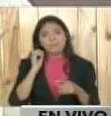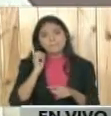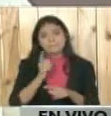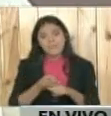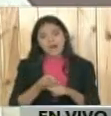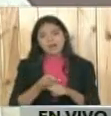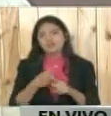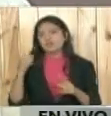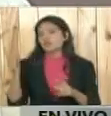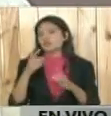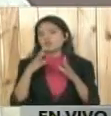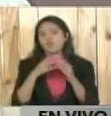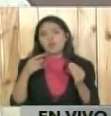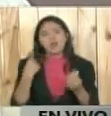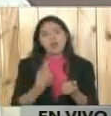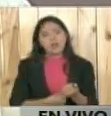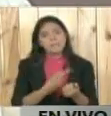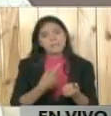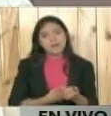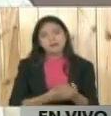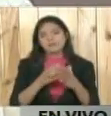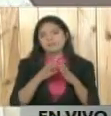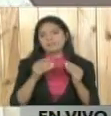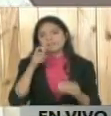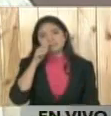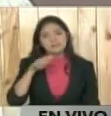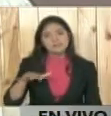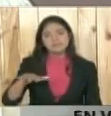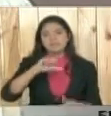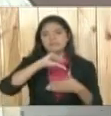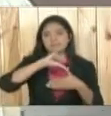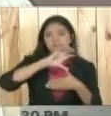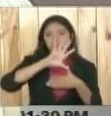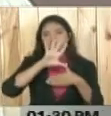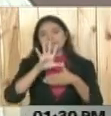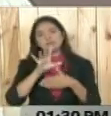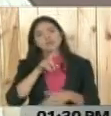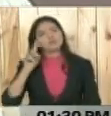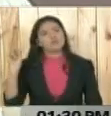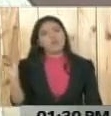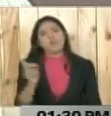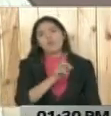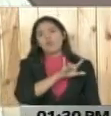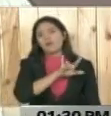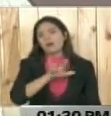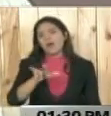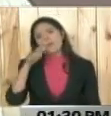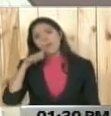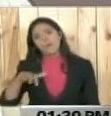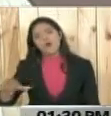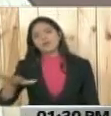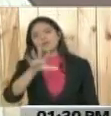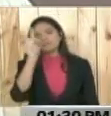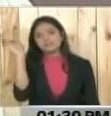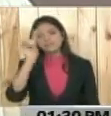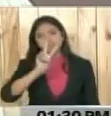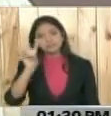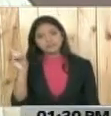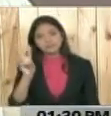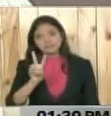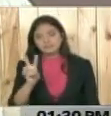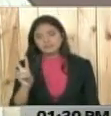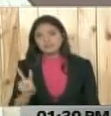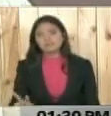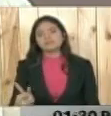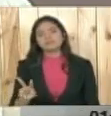y hermana nuestro americano, los pueblos del ALBA, el querido, queridísimo pueblo venezolano, el